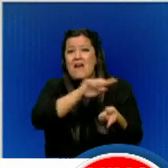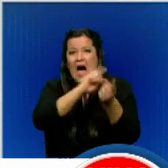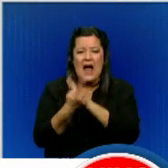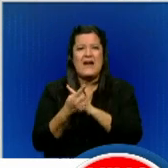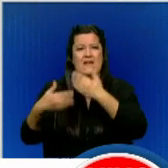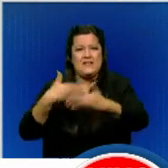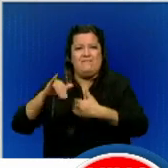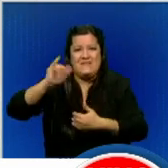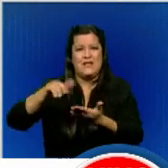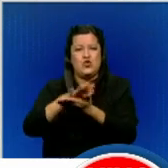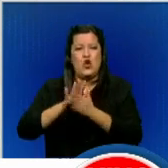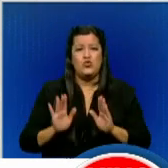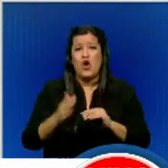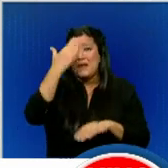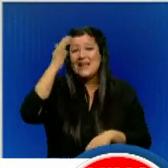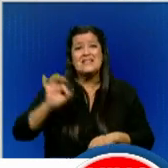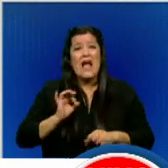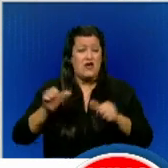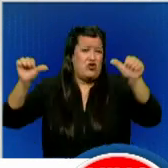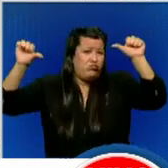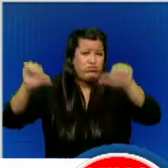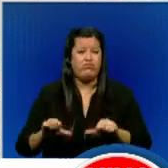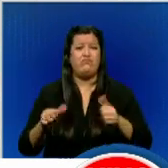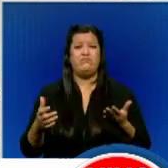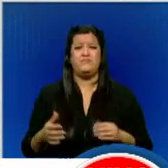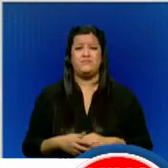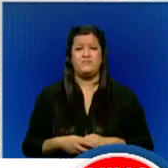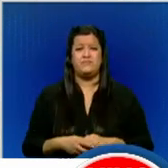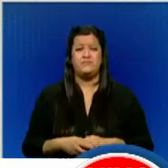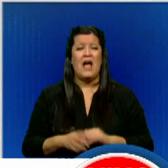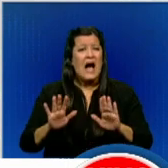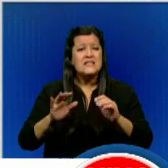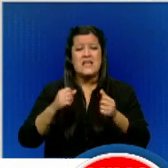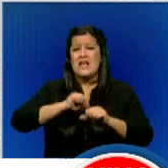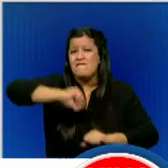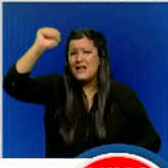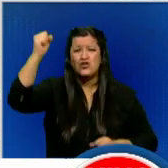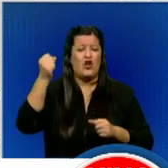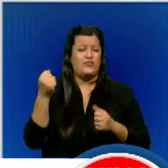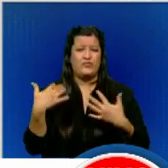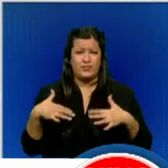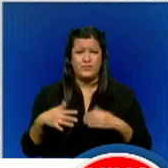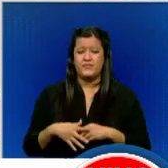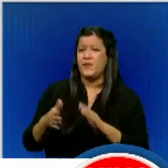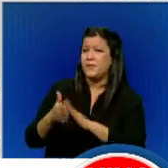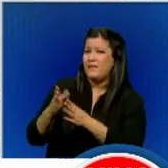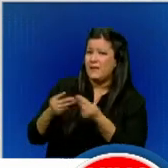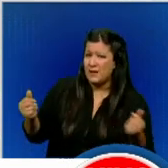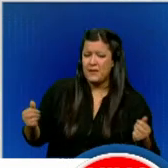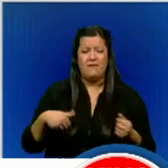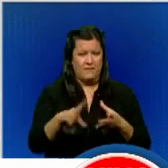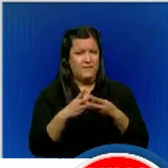aplicando hace 15 años que estamos en depresión en esta inflación está terminando y con esto